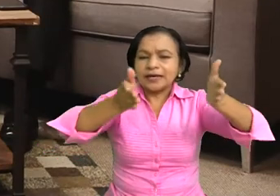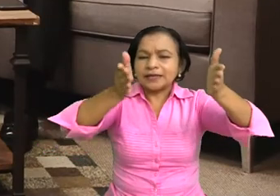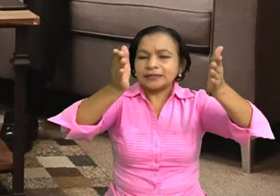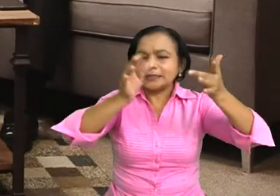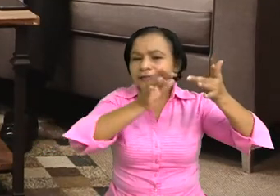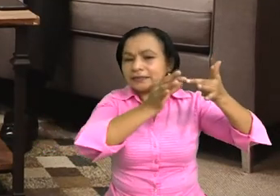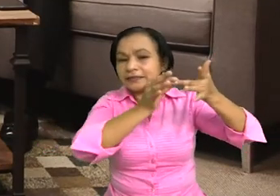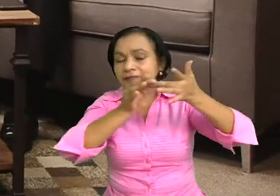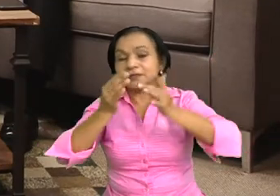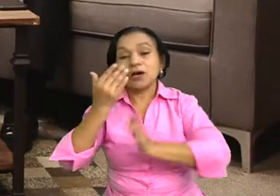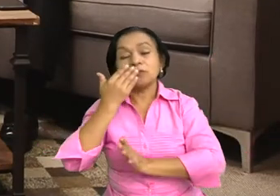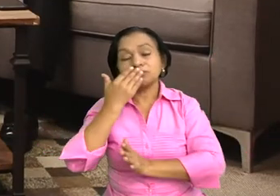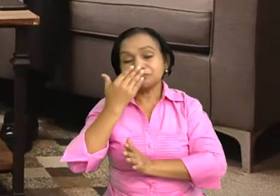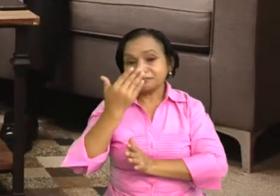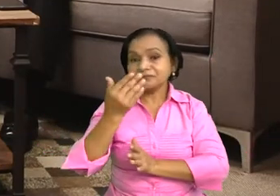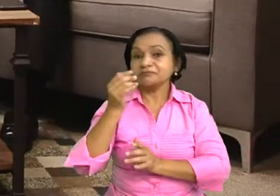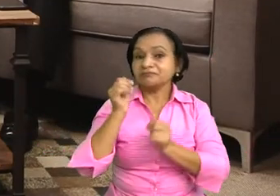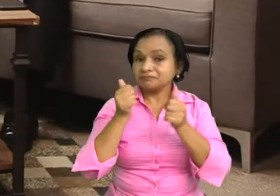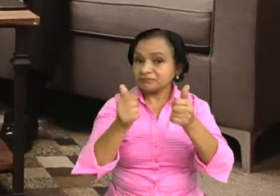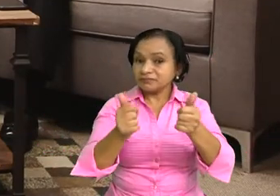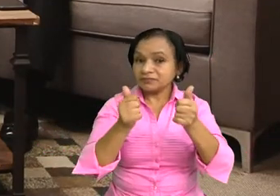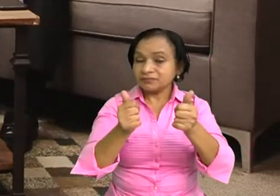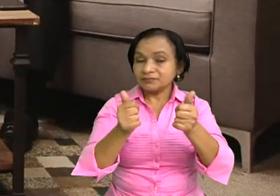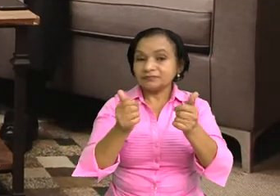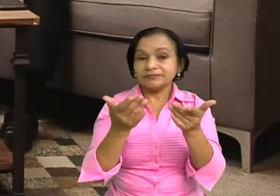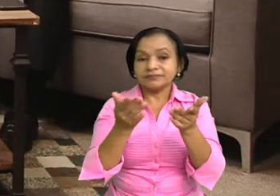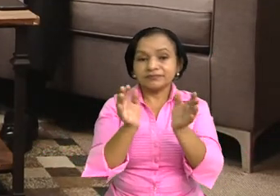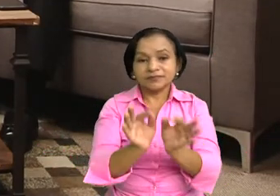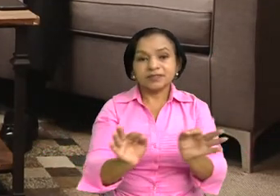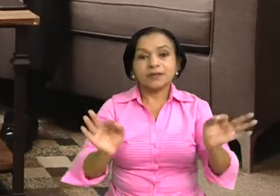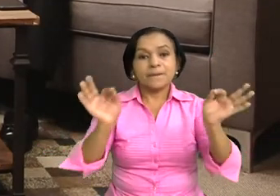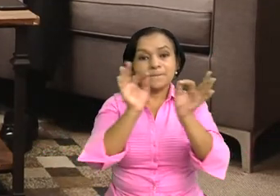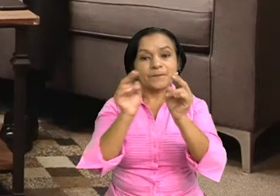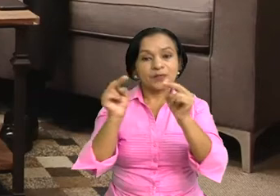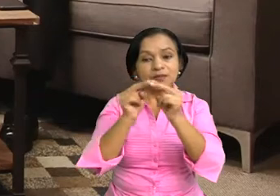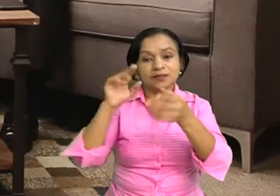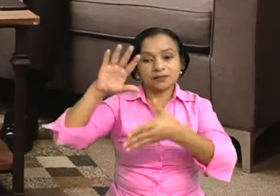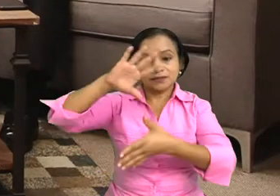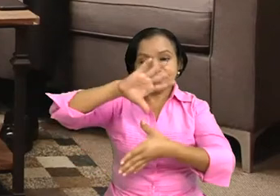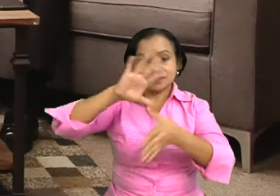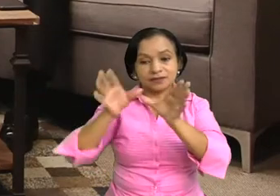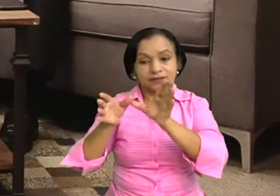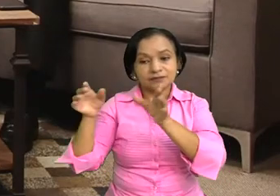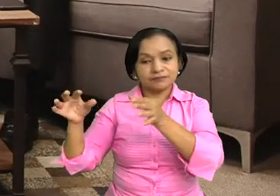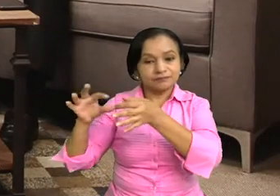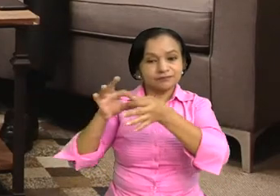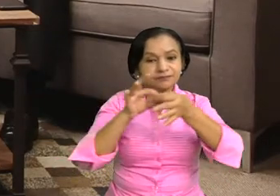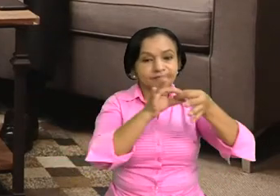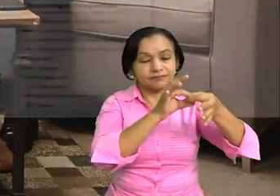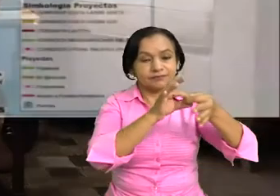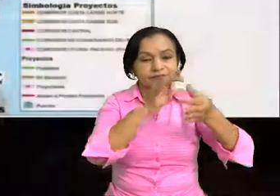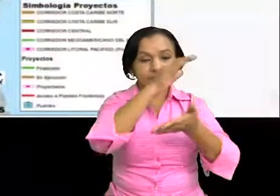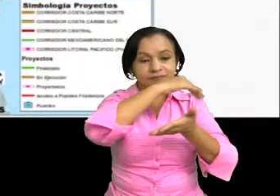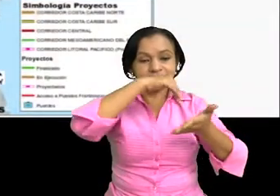mundo, para conectar a esa importantísima región del Caribe con el